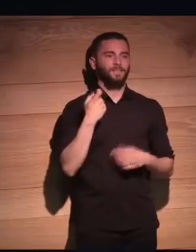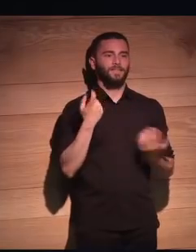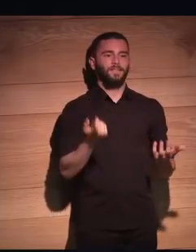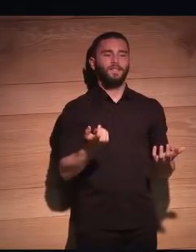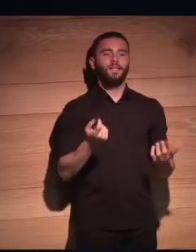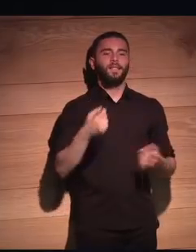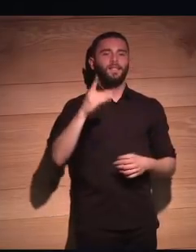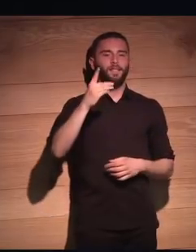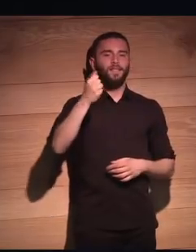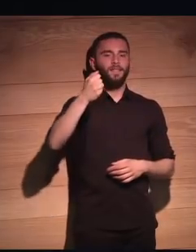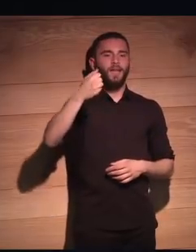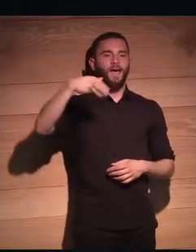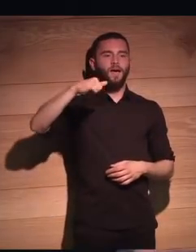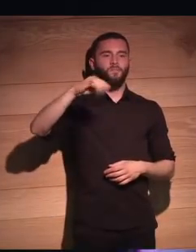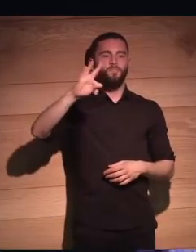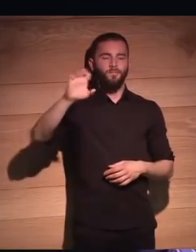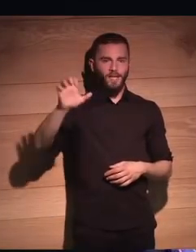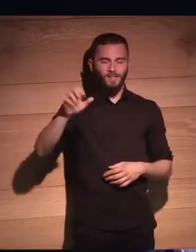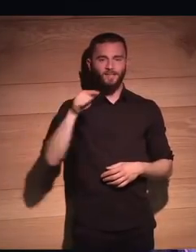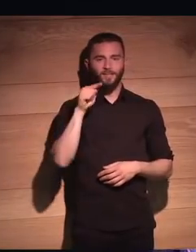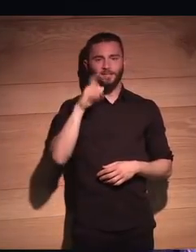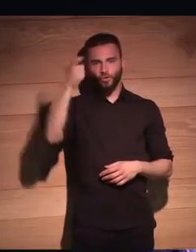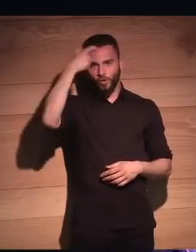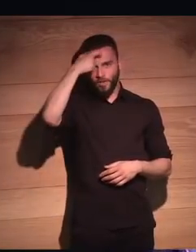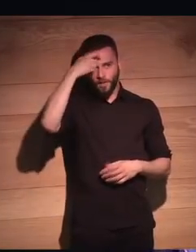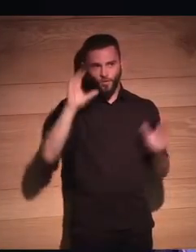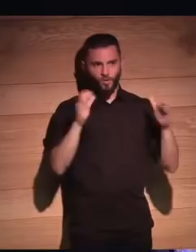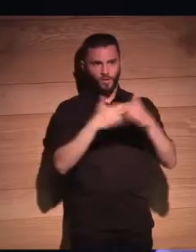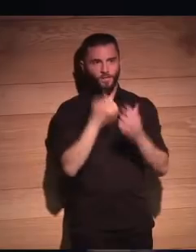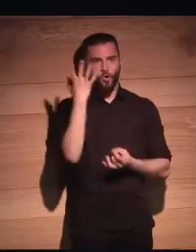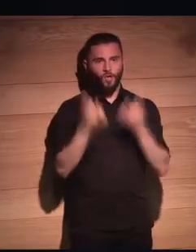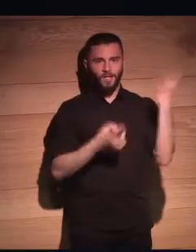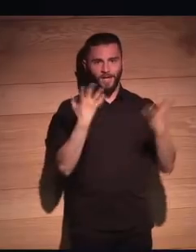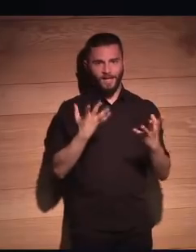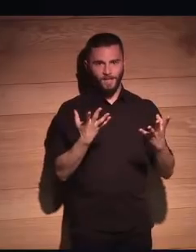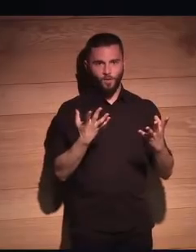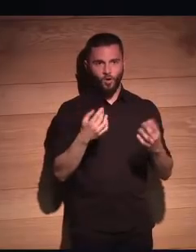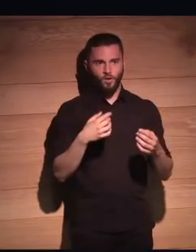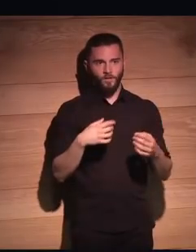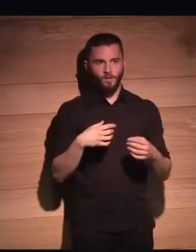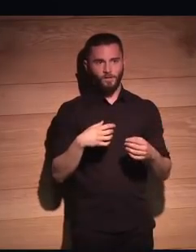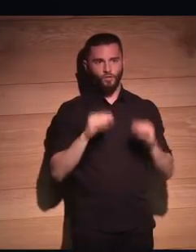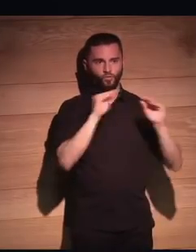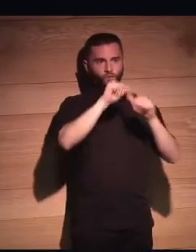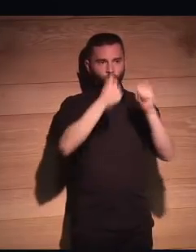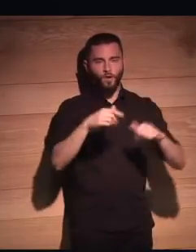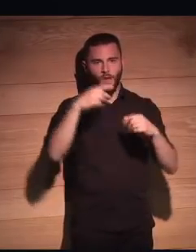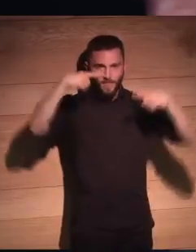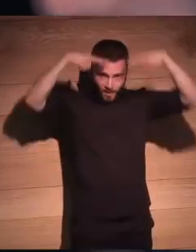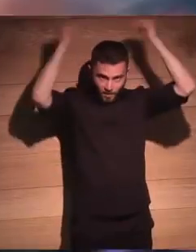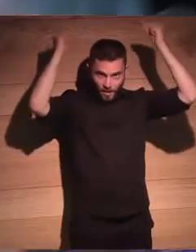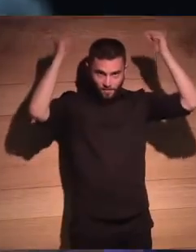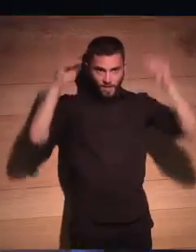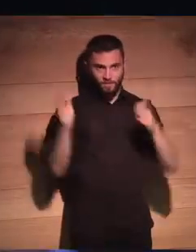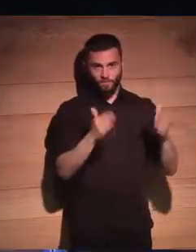the Dark Knight, que el concepto era coger un equipo creativo y que dieran su versión de Batman, ¿no? Entonces yo creo que era una colección muy